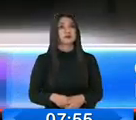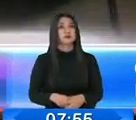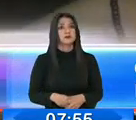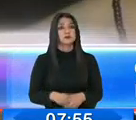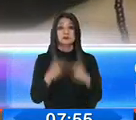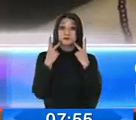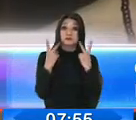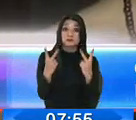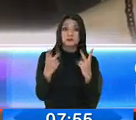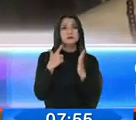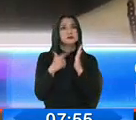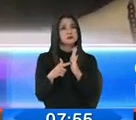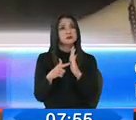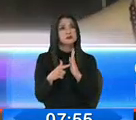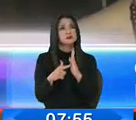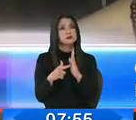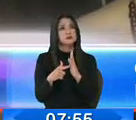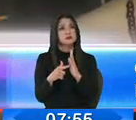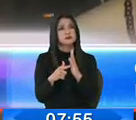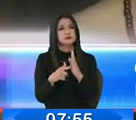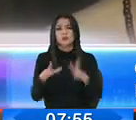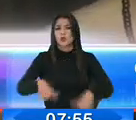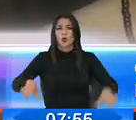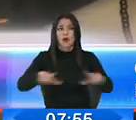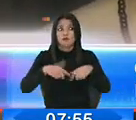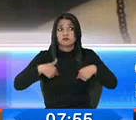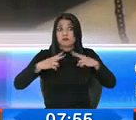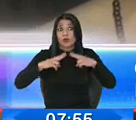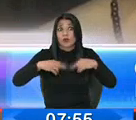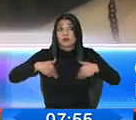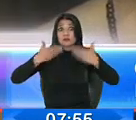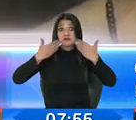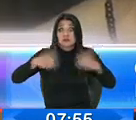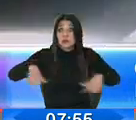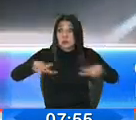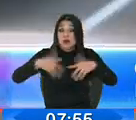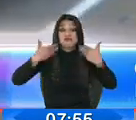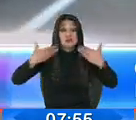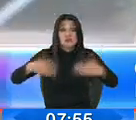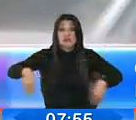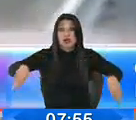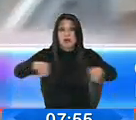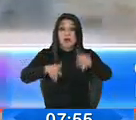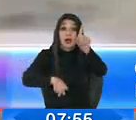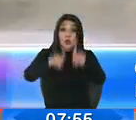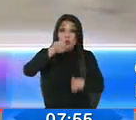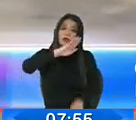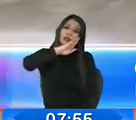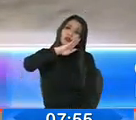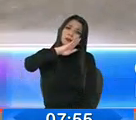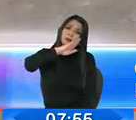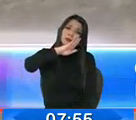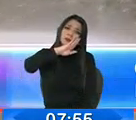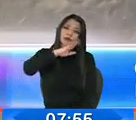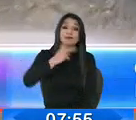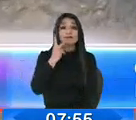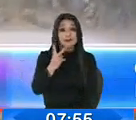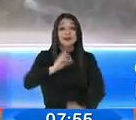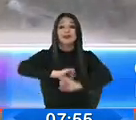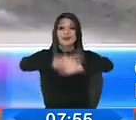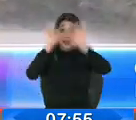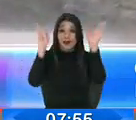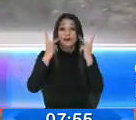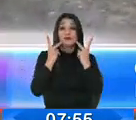Ver que estábamos en un lugar desconocido, no sabíamos en dónde estábamos. Muchos estaban dormidos. Claramente